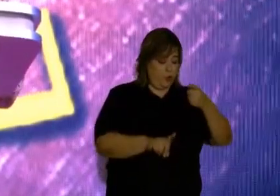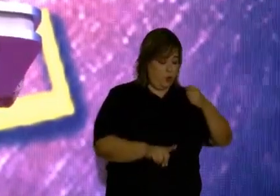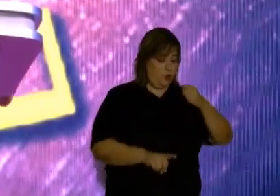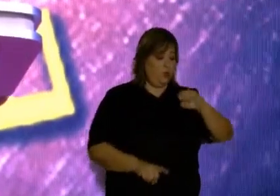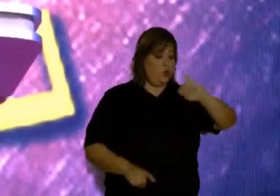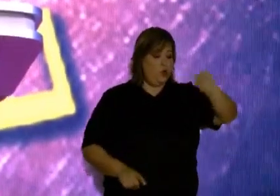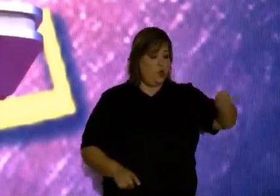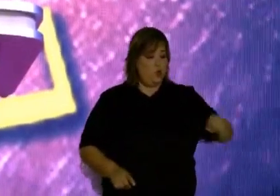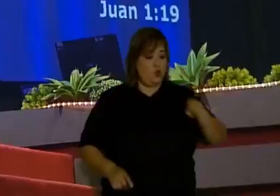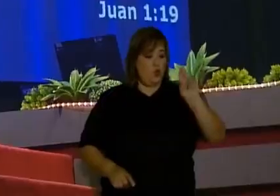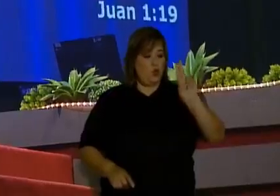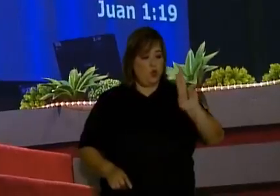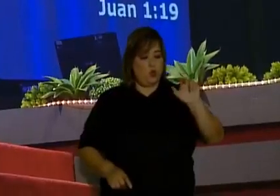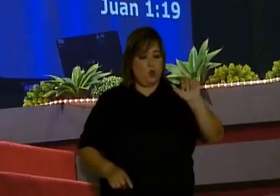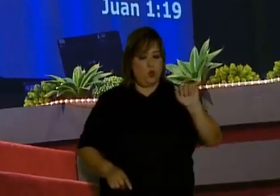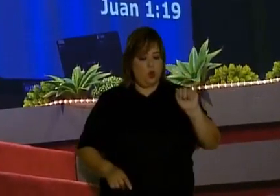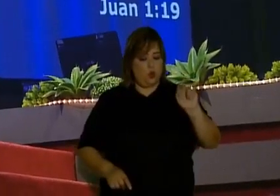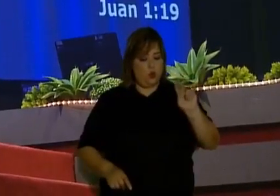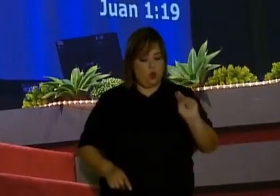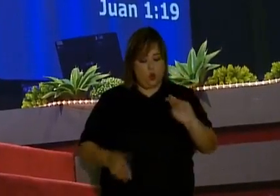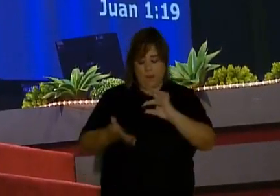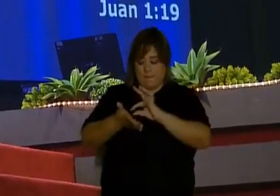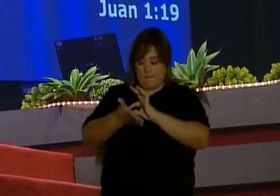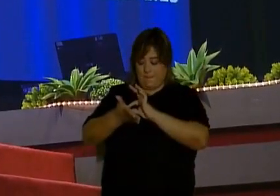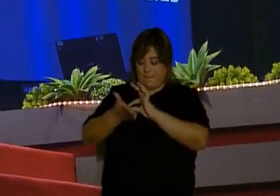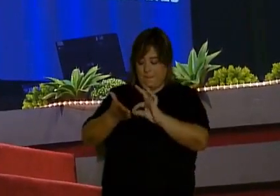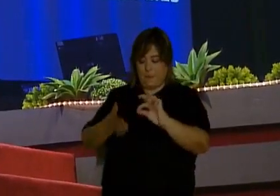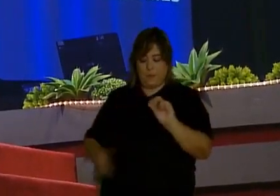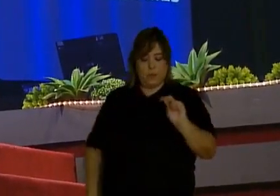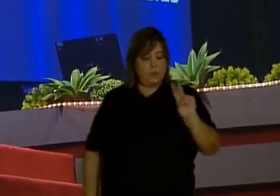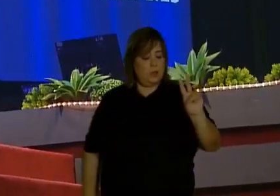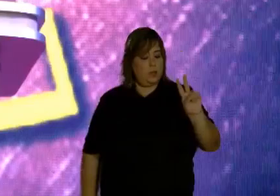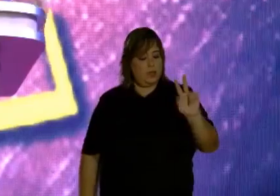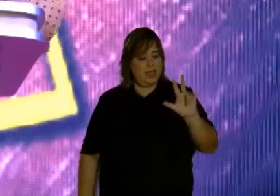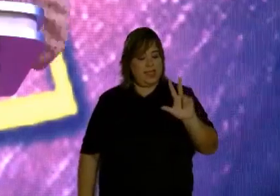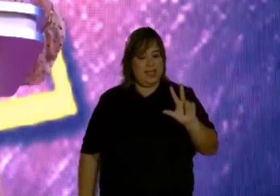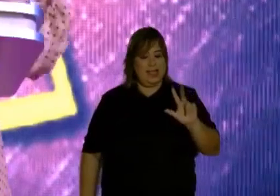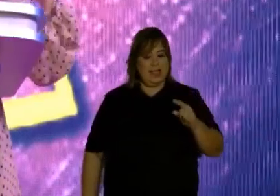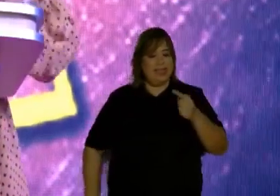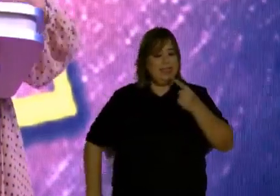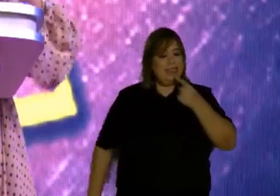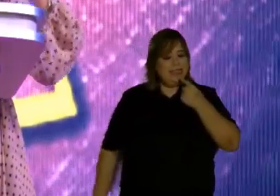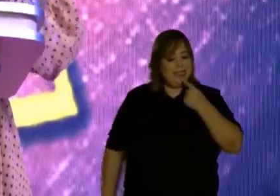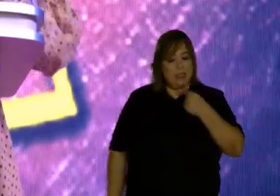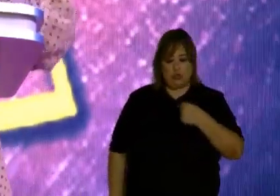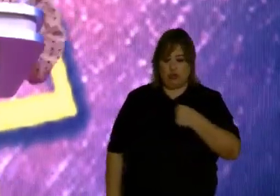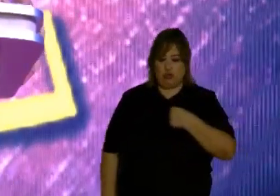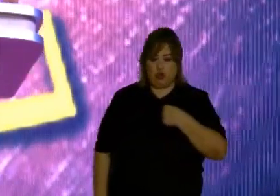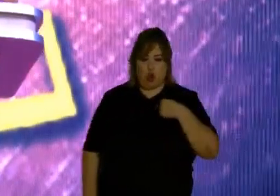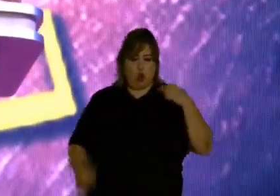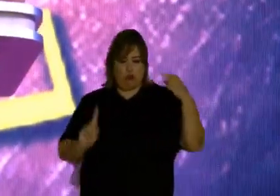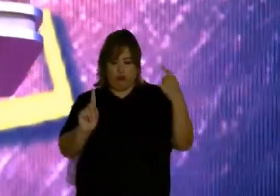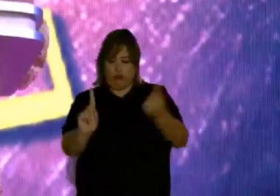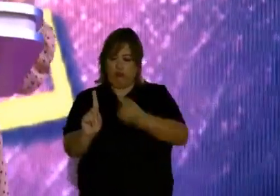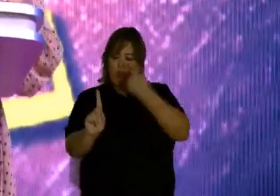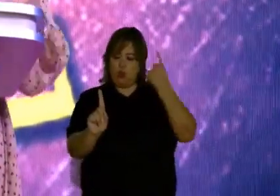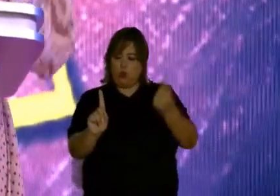Jesús, verso 23 dice: yo soy la voz de uno que clama en el desierto. Está hablando